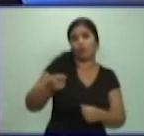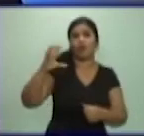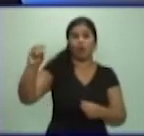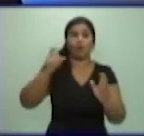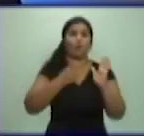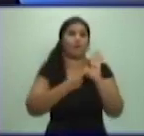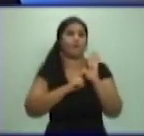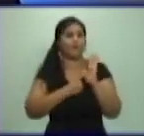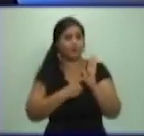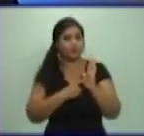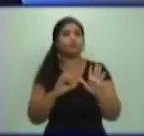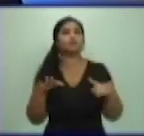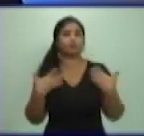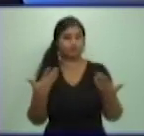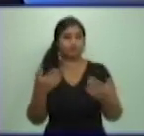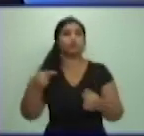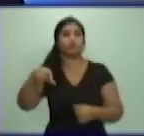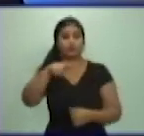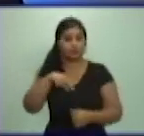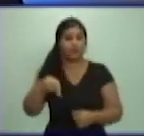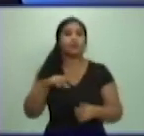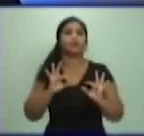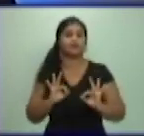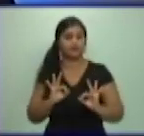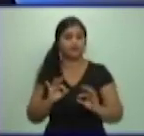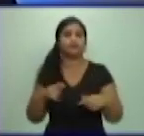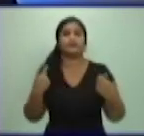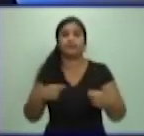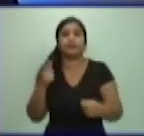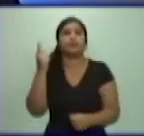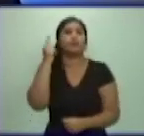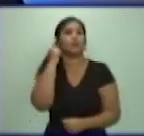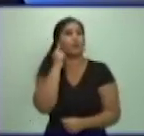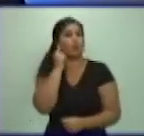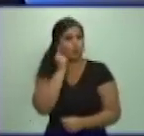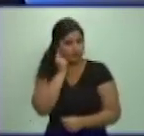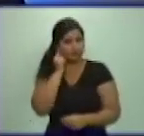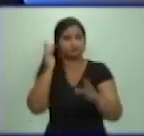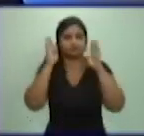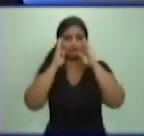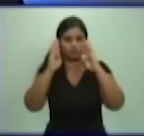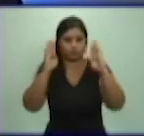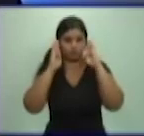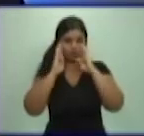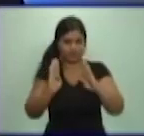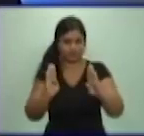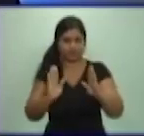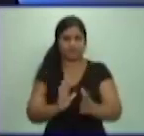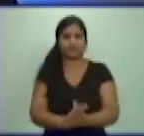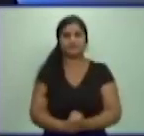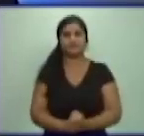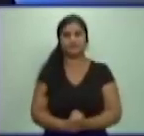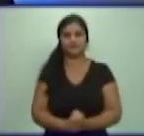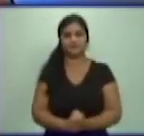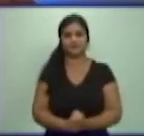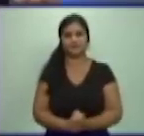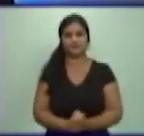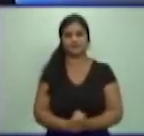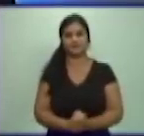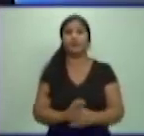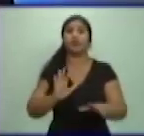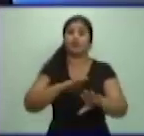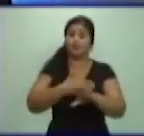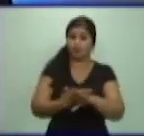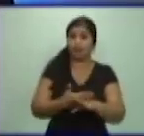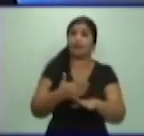ortografía, para poder enfrentar el ejercicio de dictado y que no se susciten polémicas a la hora del mostrado del examen, o que si no